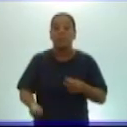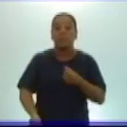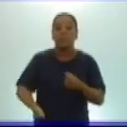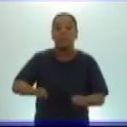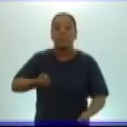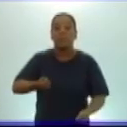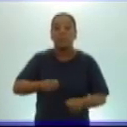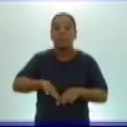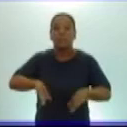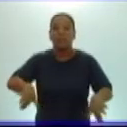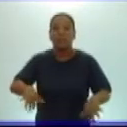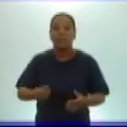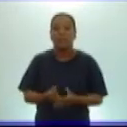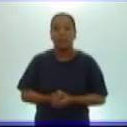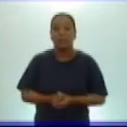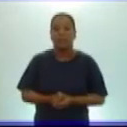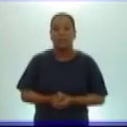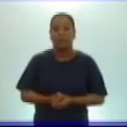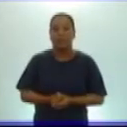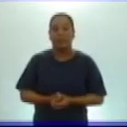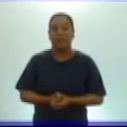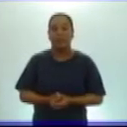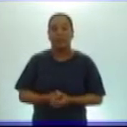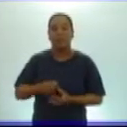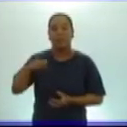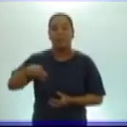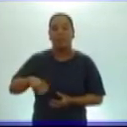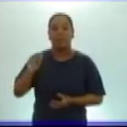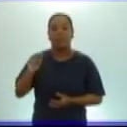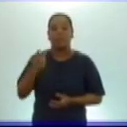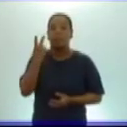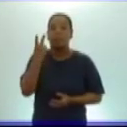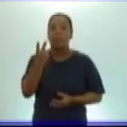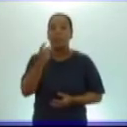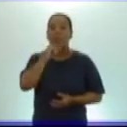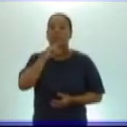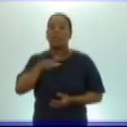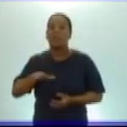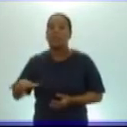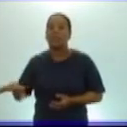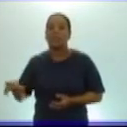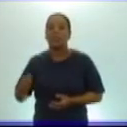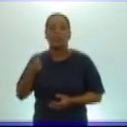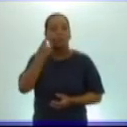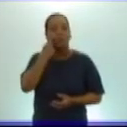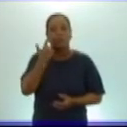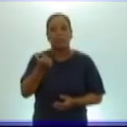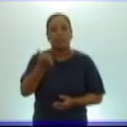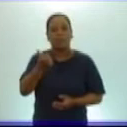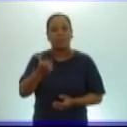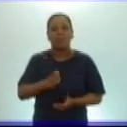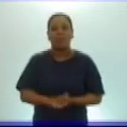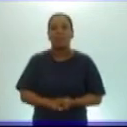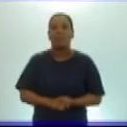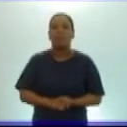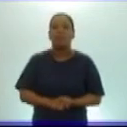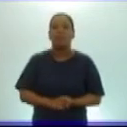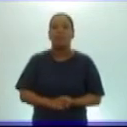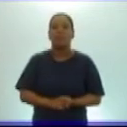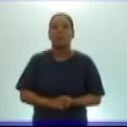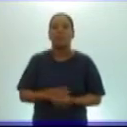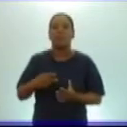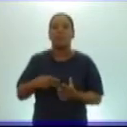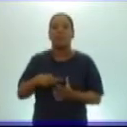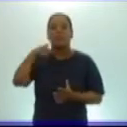decantación? Estamos hablando ahora de dos líquidos que son no miscibles entre sí. Recuerden que no miscibles